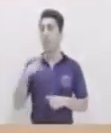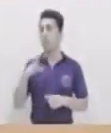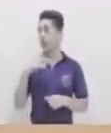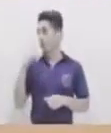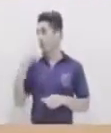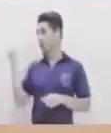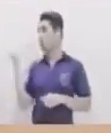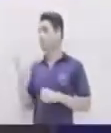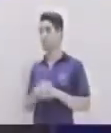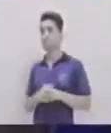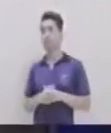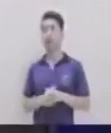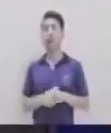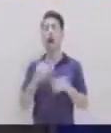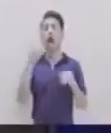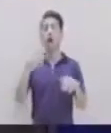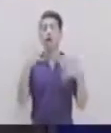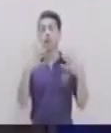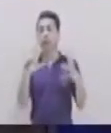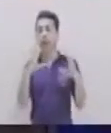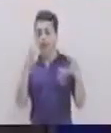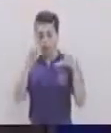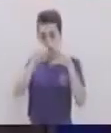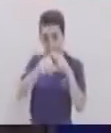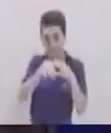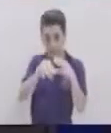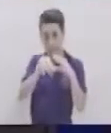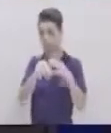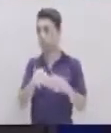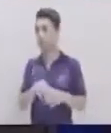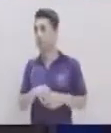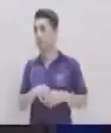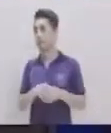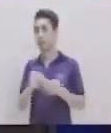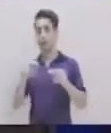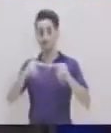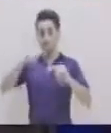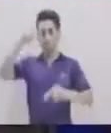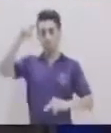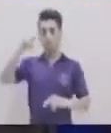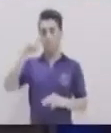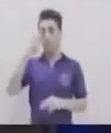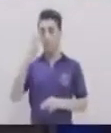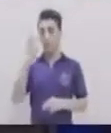Tenemos ahí. Ahora ya vamos a empezar a pintar lo que es la botella.